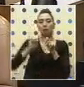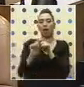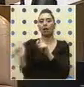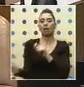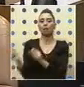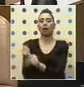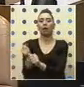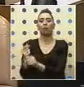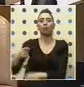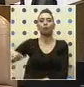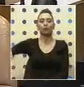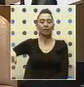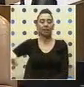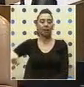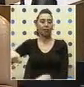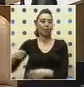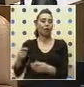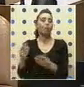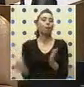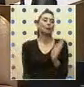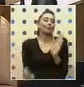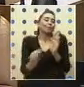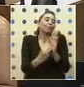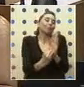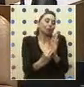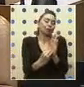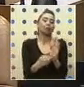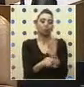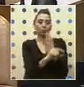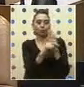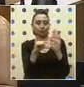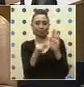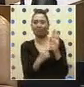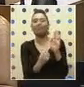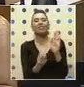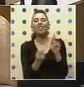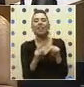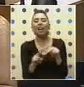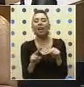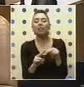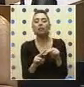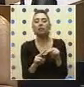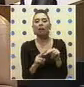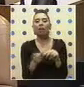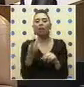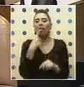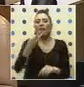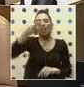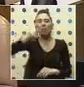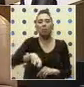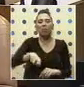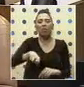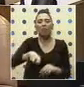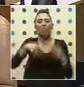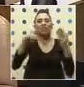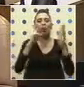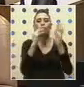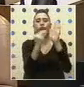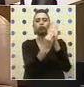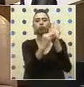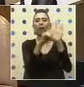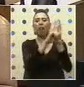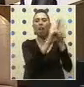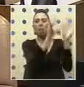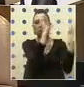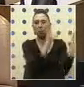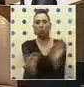parlamentarias, porque lo que hacen con la indicación es redundante respecto de lo que ya está establecido en la ley,